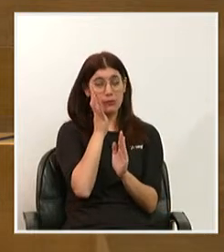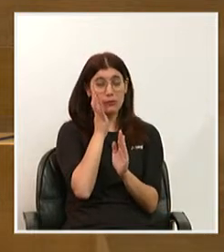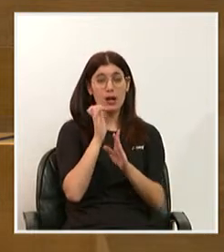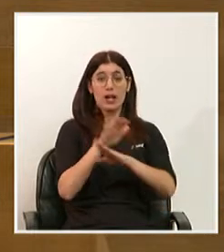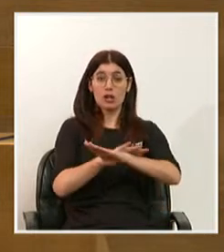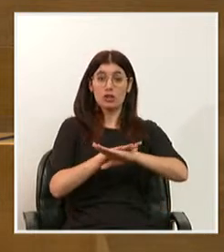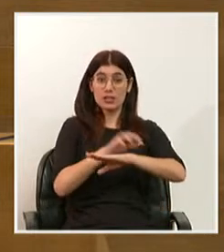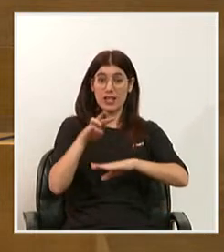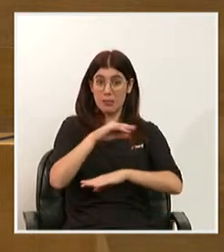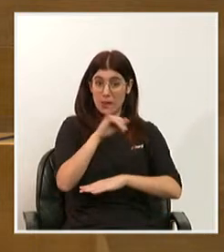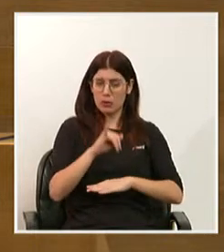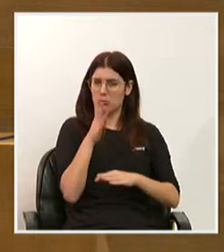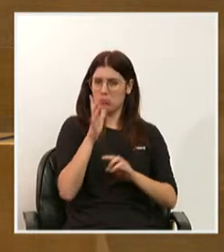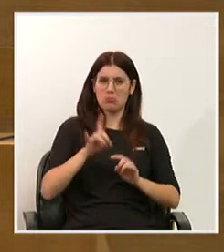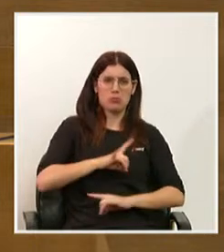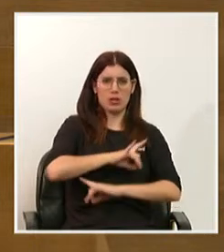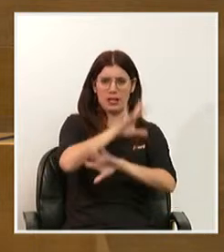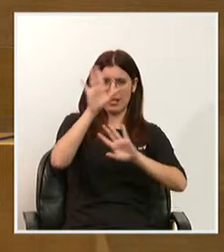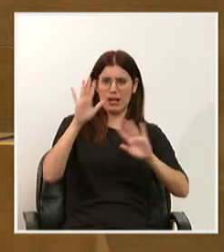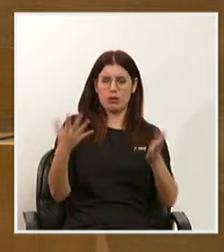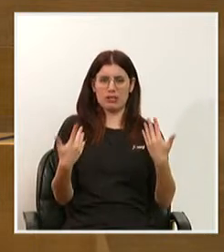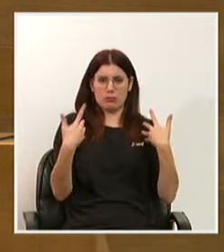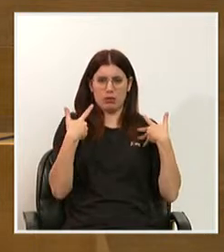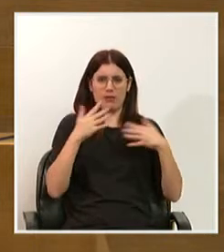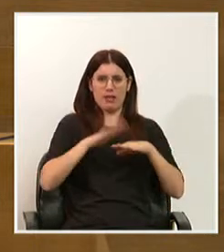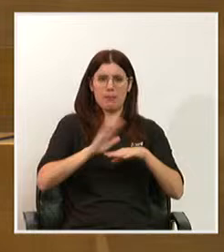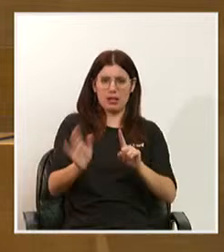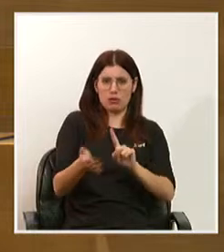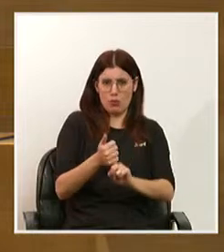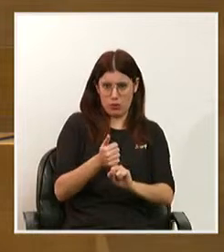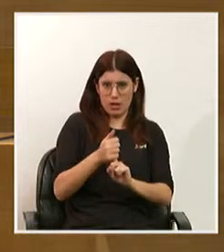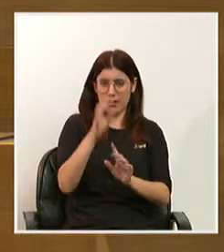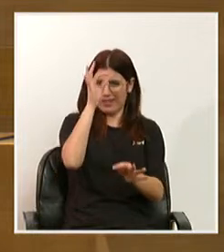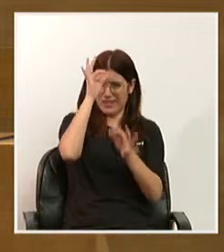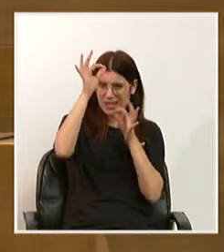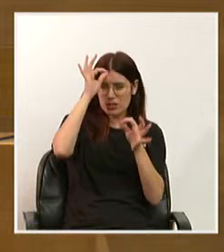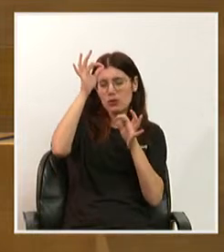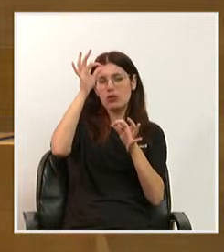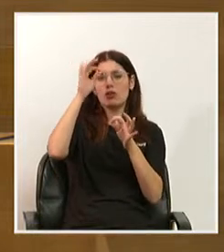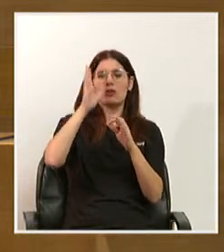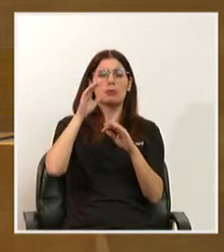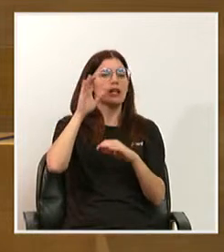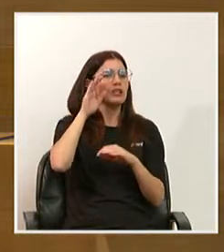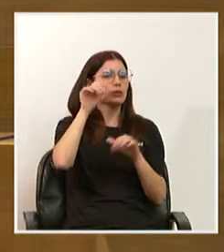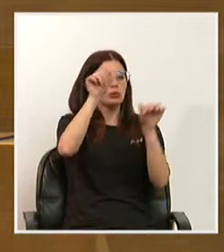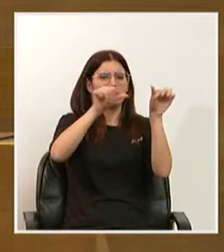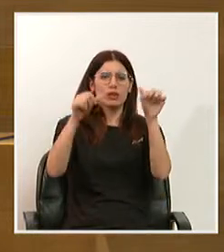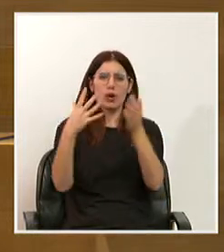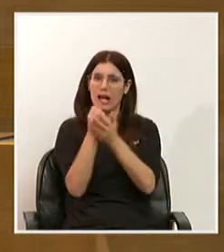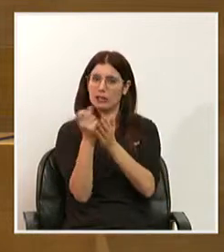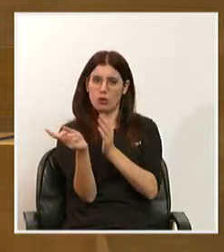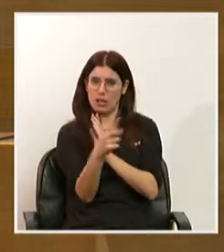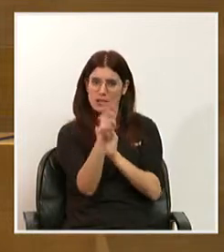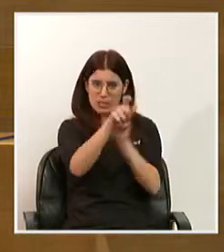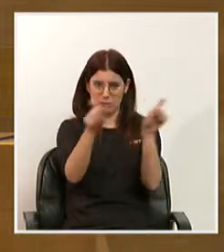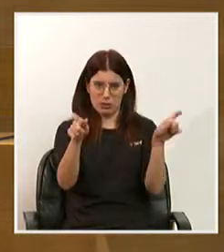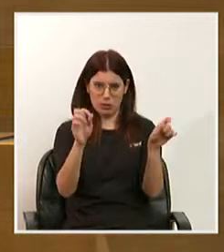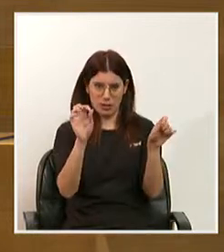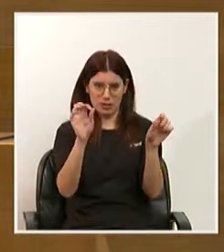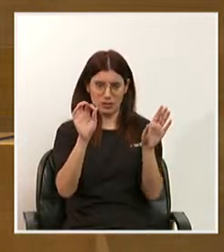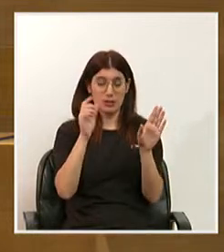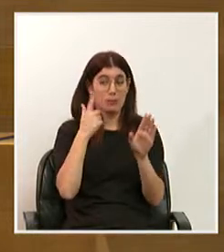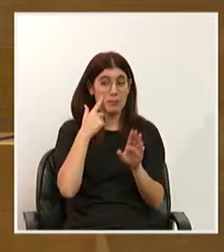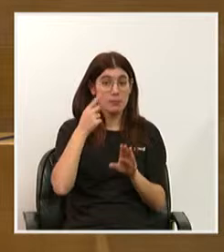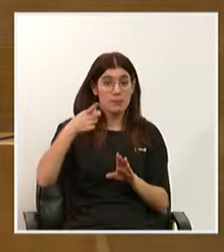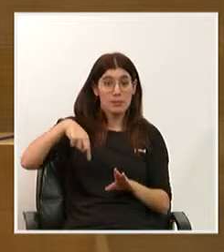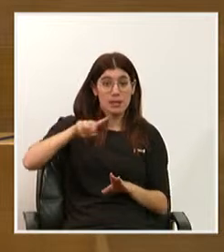tiene muy clara su responsabilidad para solucionar este problema desde el rigor y escuchando a todos los actores involucrados miren les